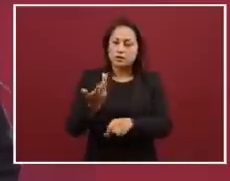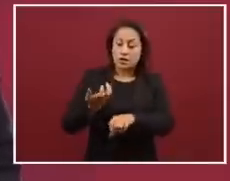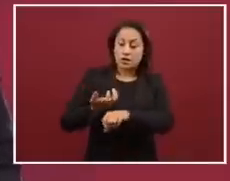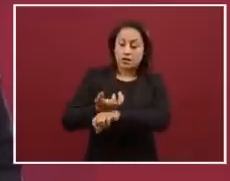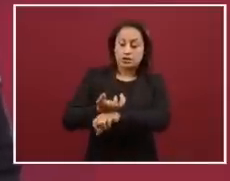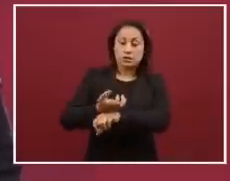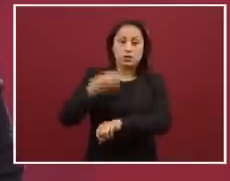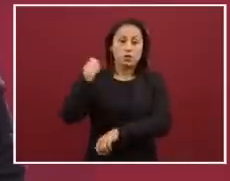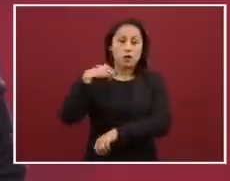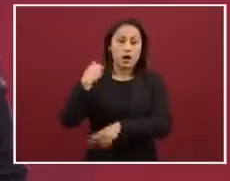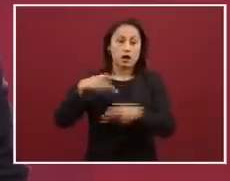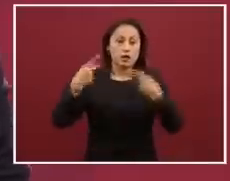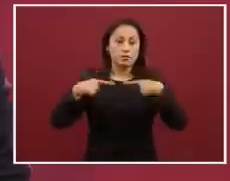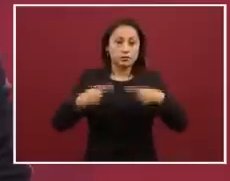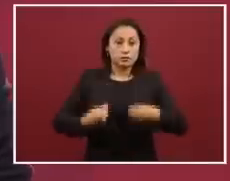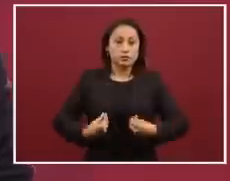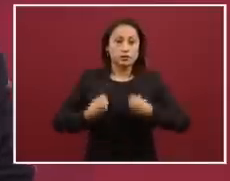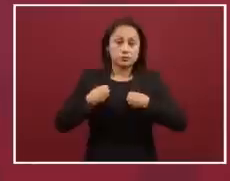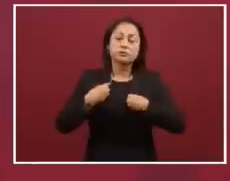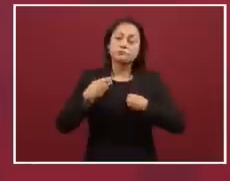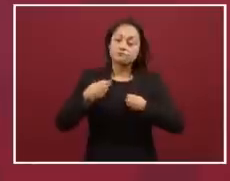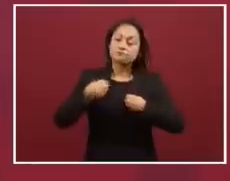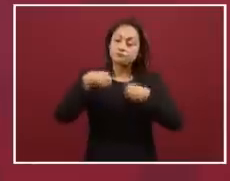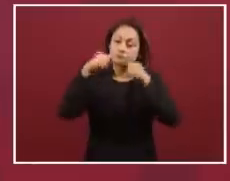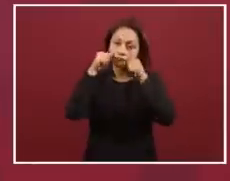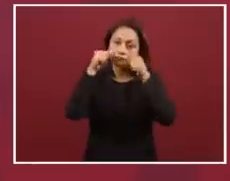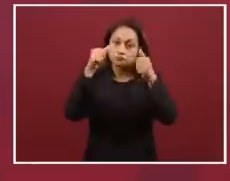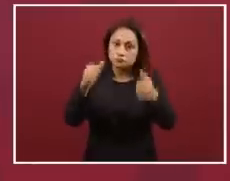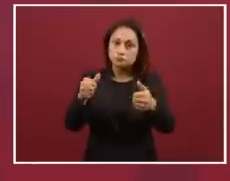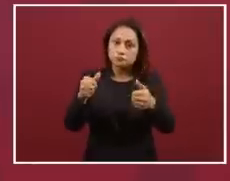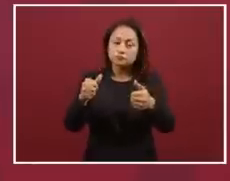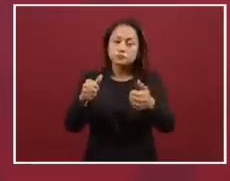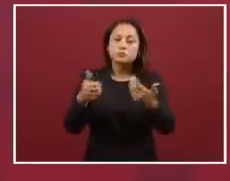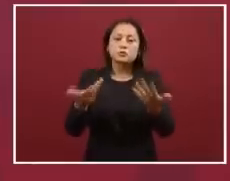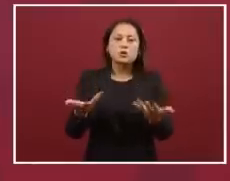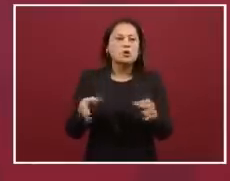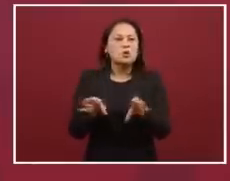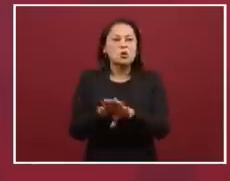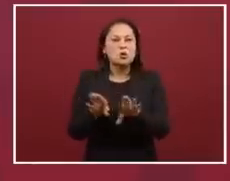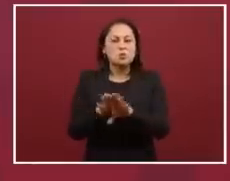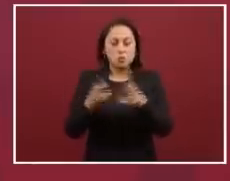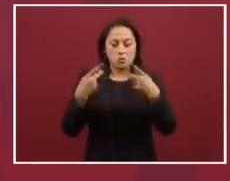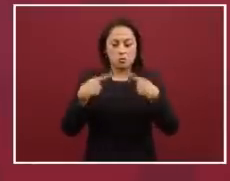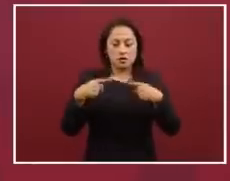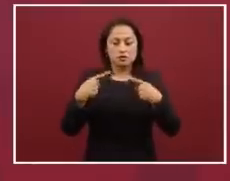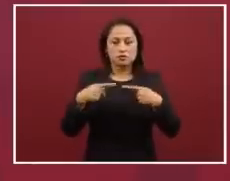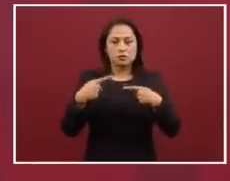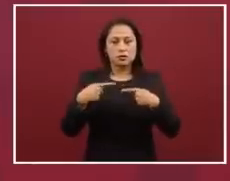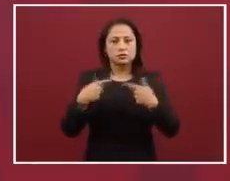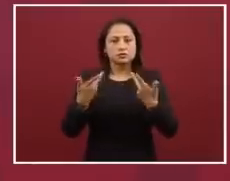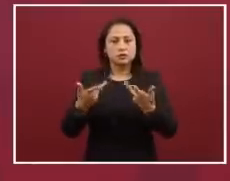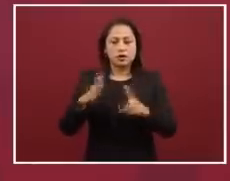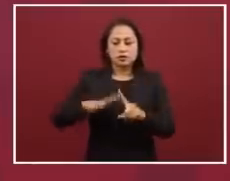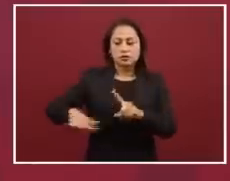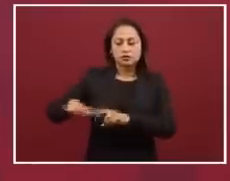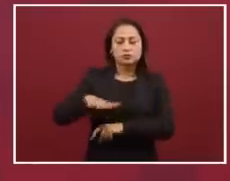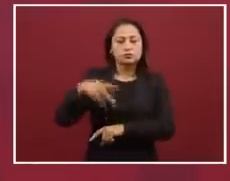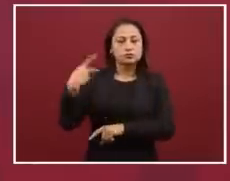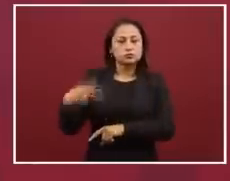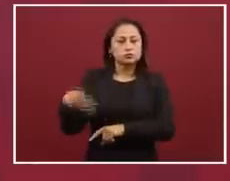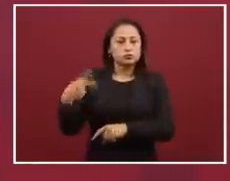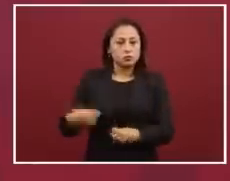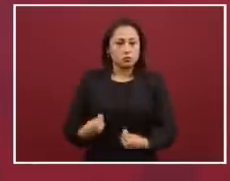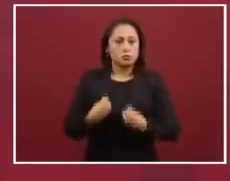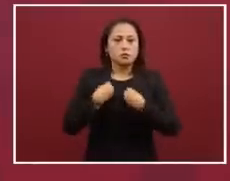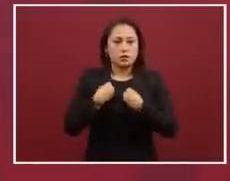oaxaqueñas, no solamente en la parte de su integridad física, sino también en la parte de la salud